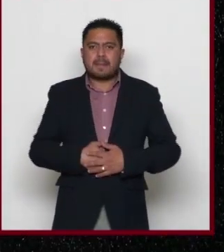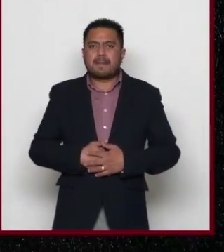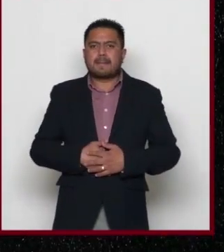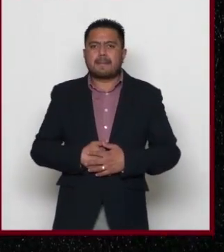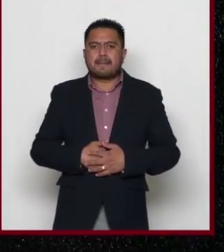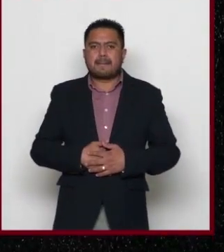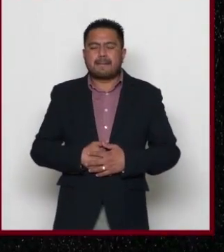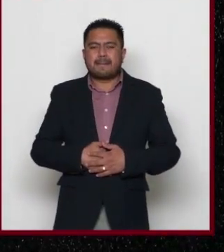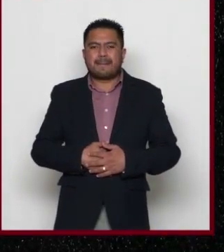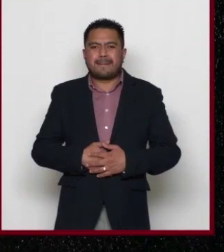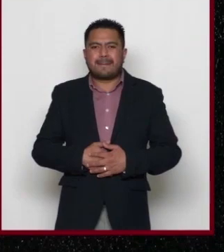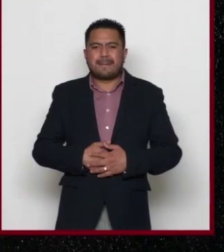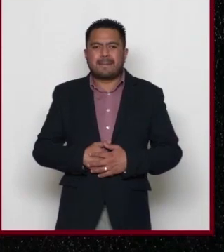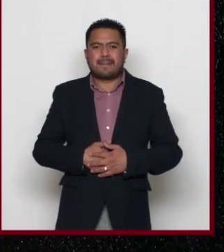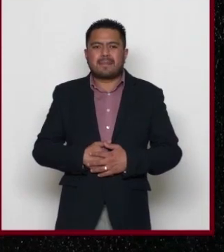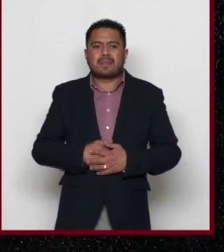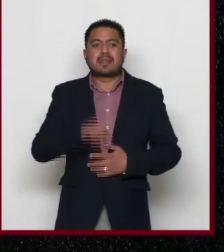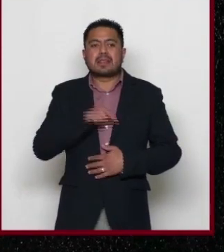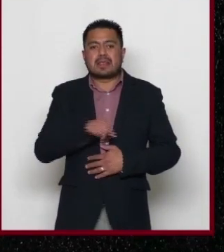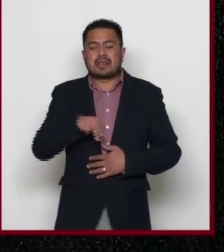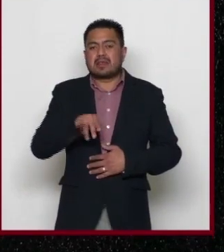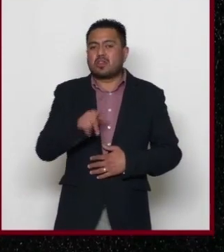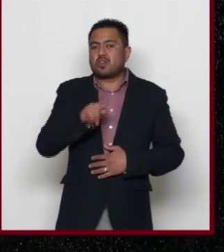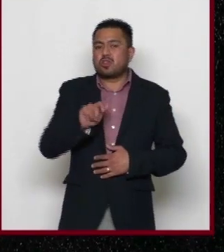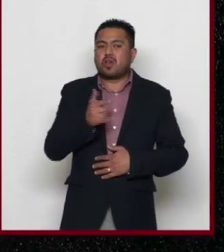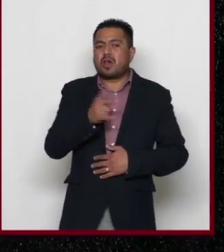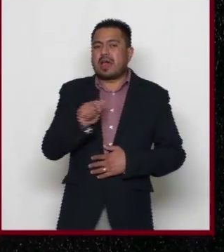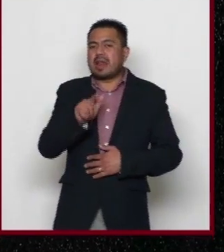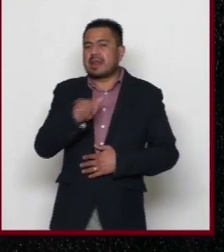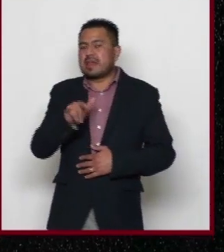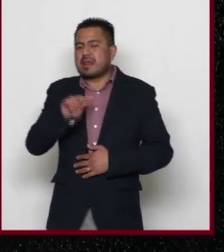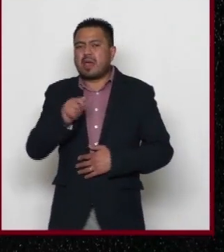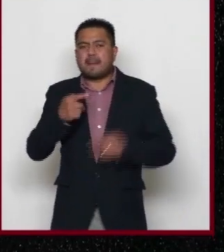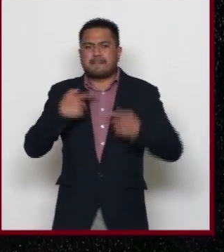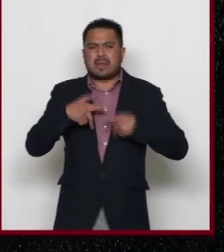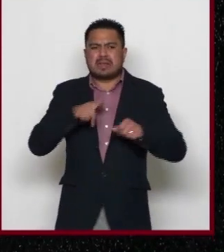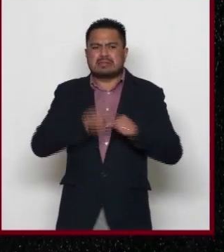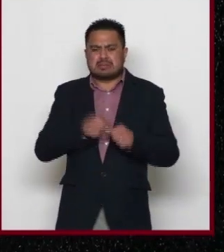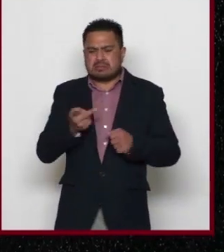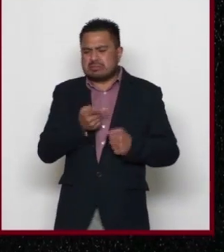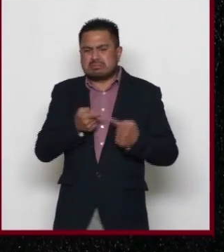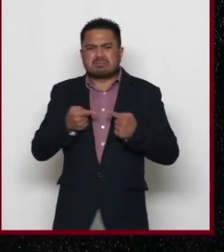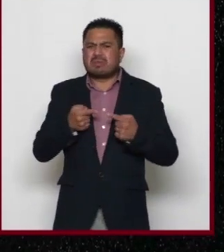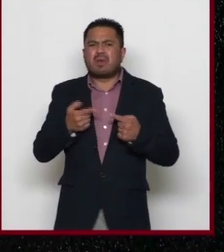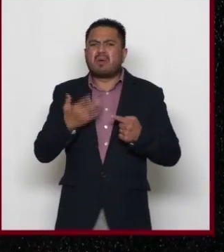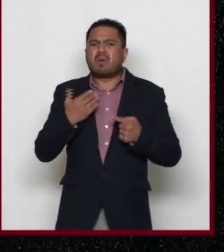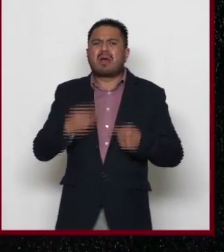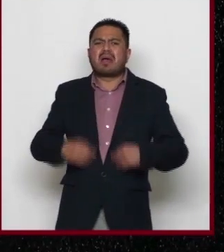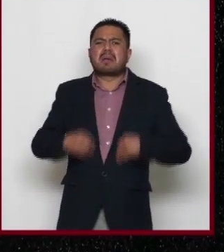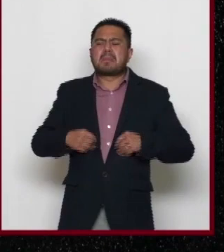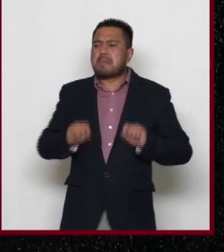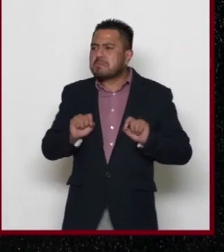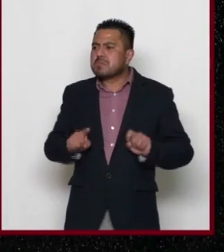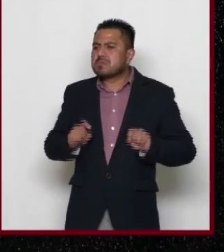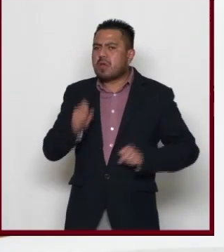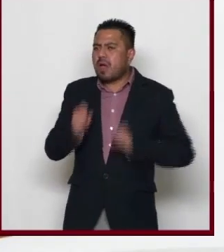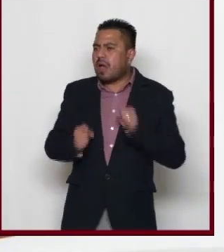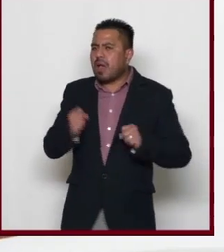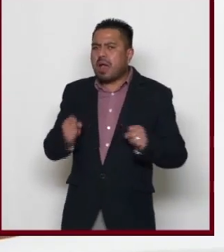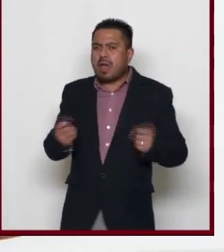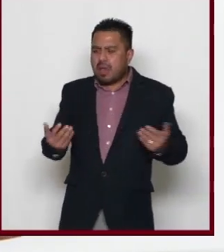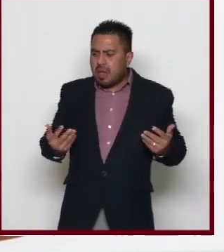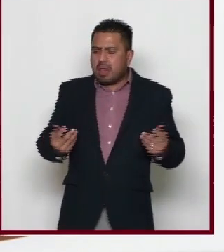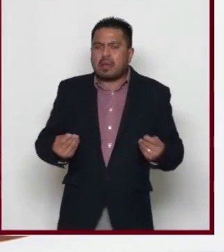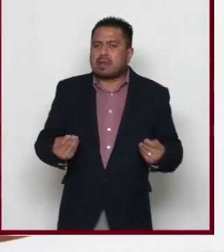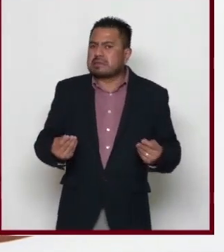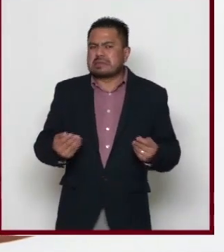No es que Newton y Galileo tuvieran problemas personales, es más, ni siquiera vivieron al mismo tiempo, aunque casi.